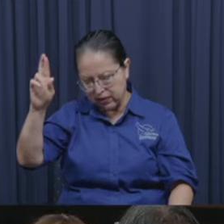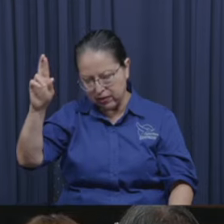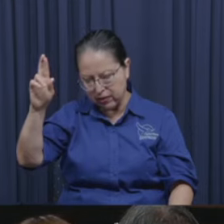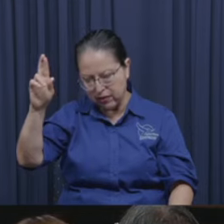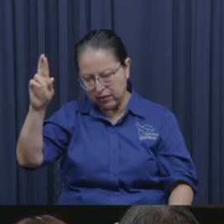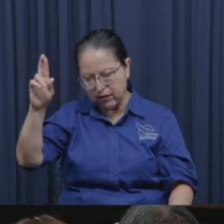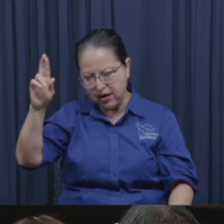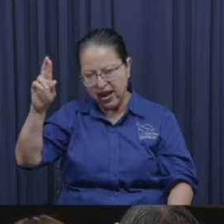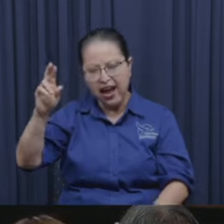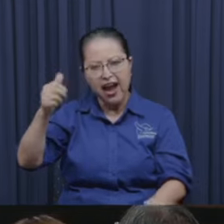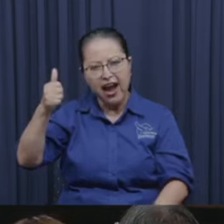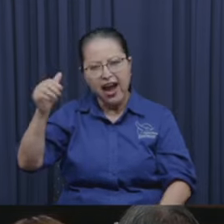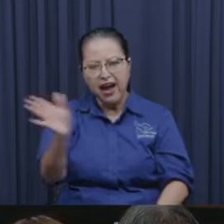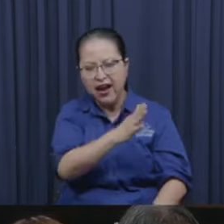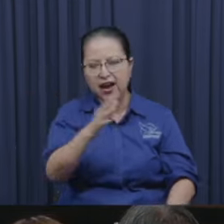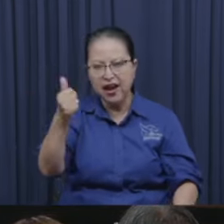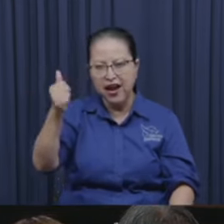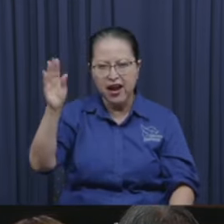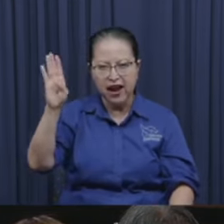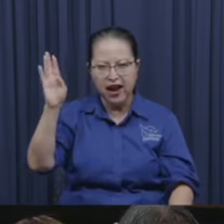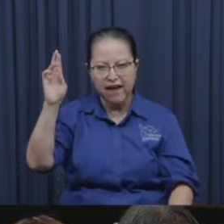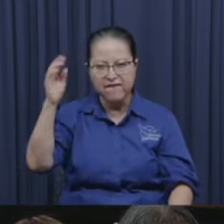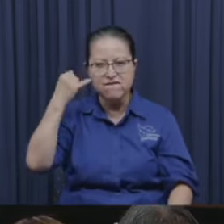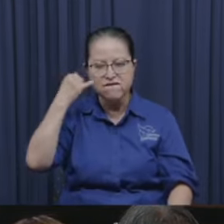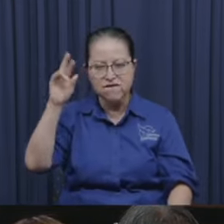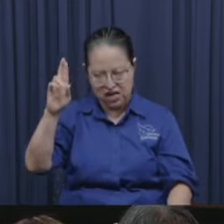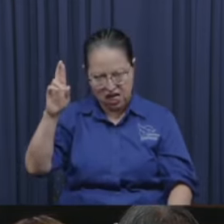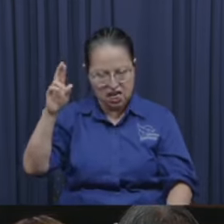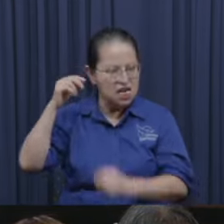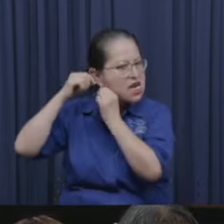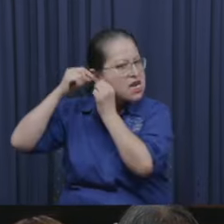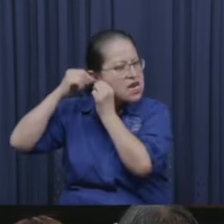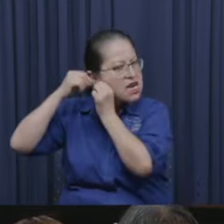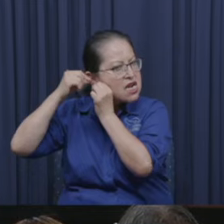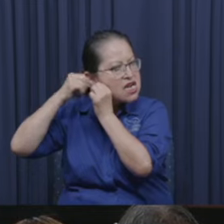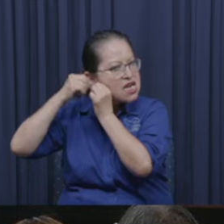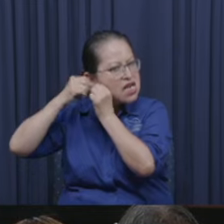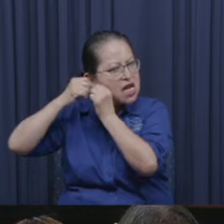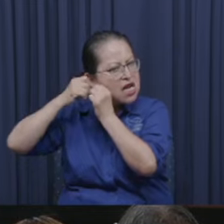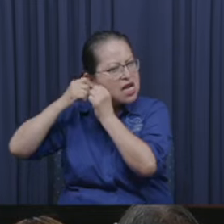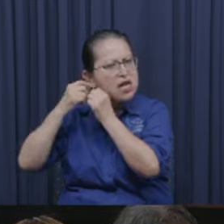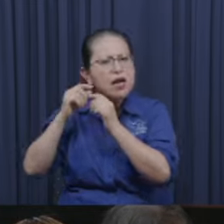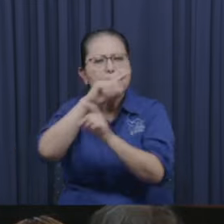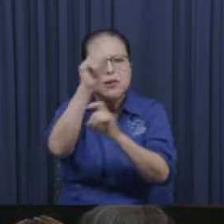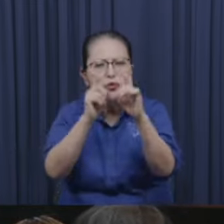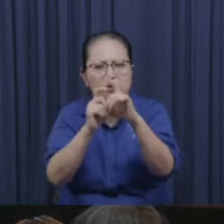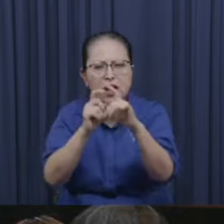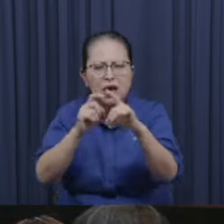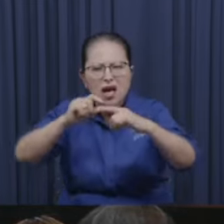oreja le pregunto a las hermanas de plano que eso no duele va